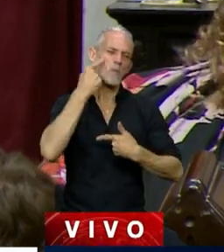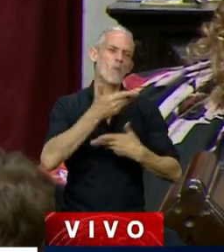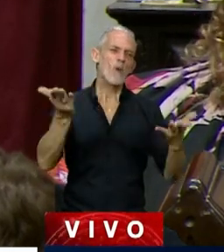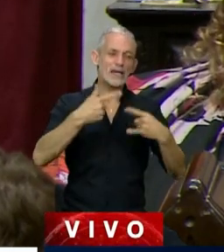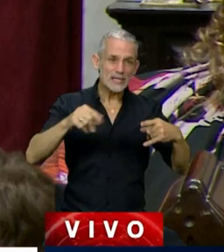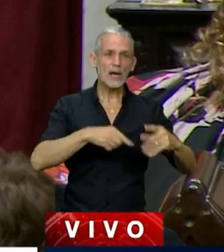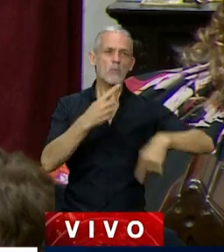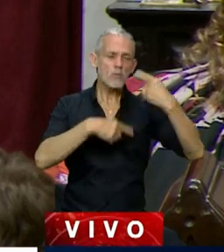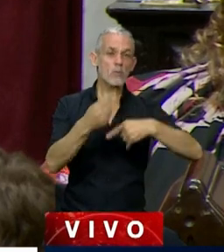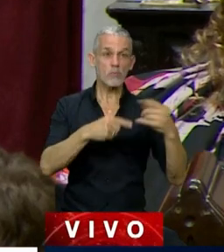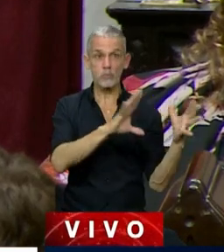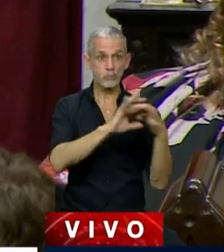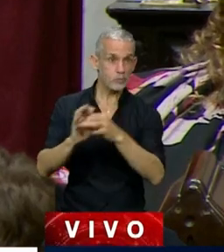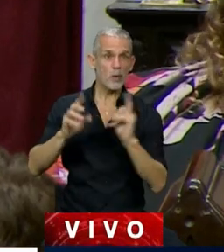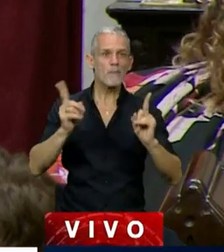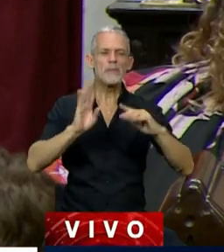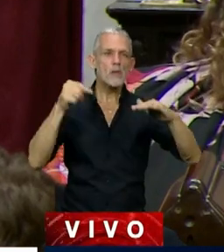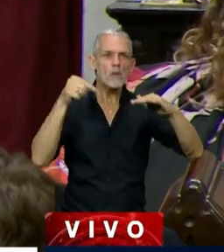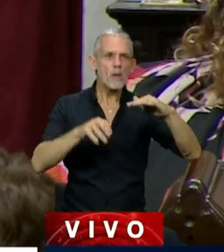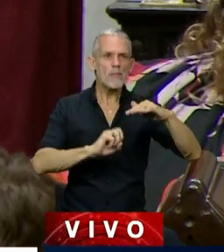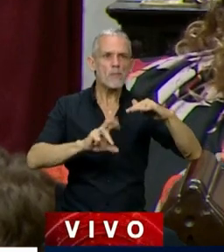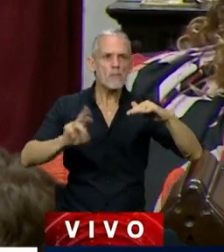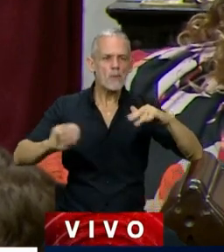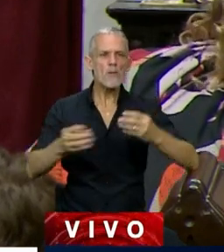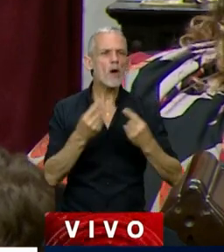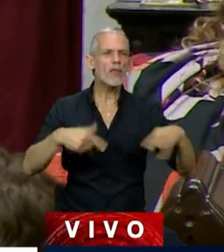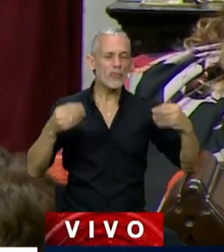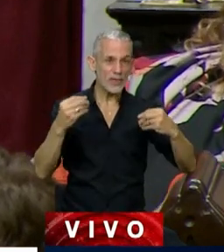la continuidad y de la profundización